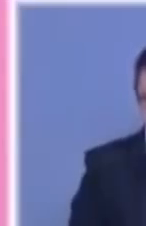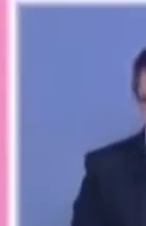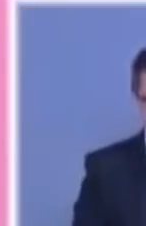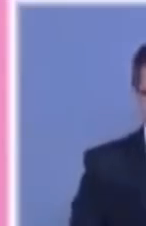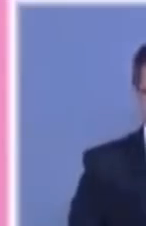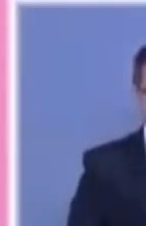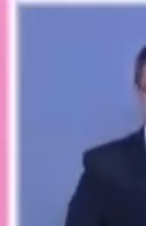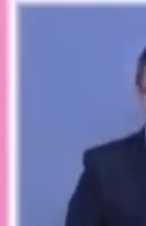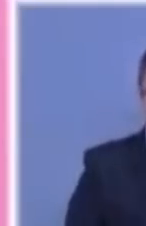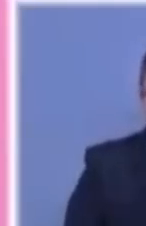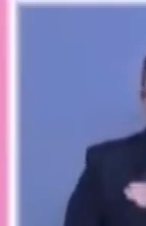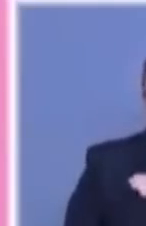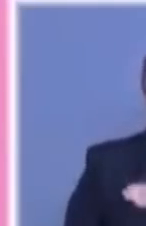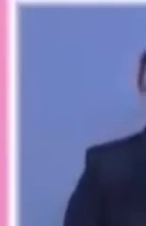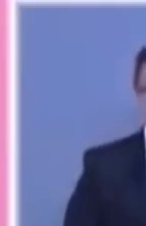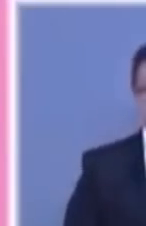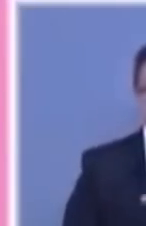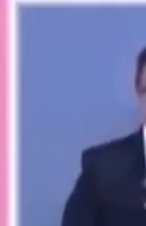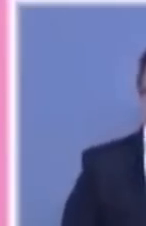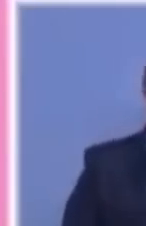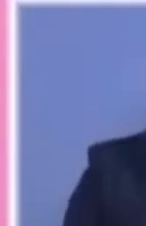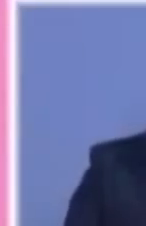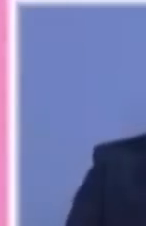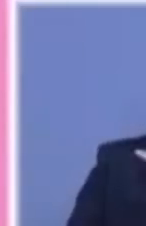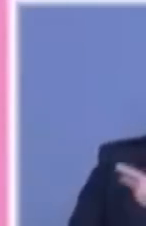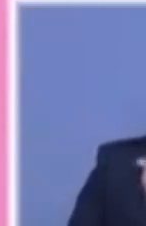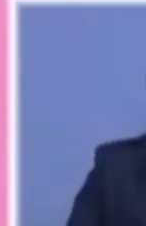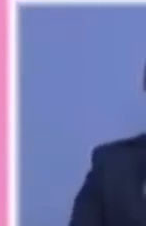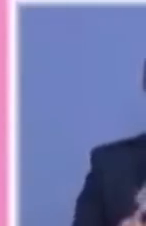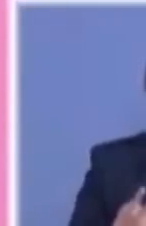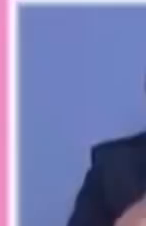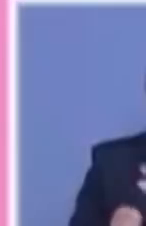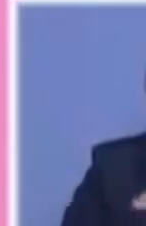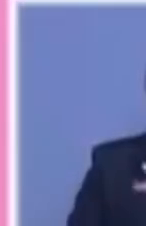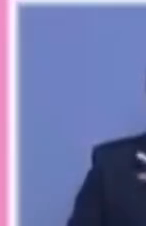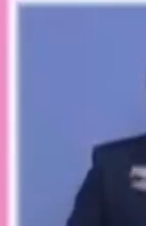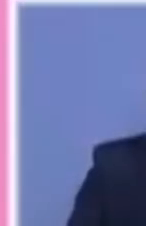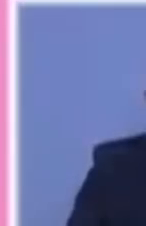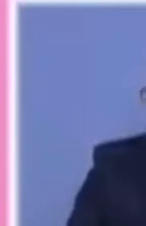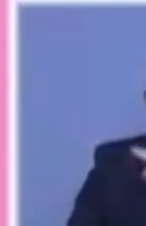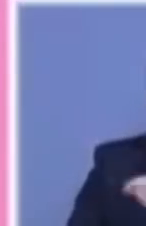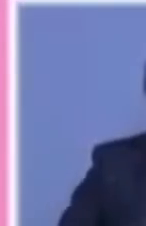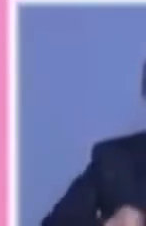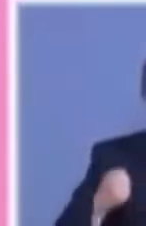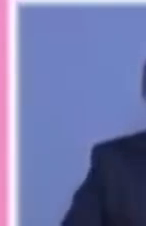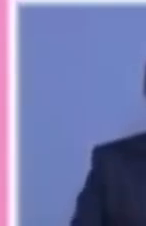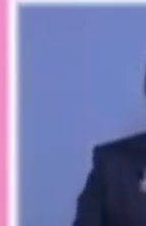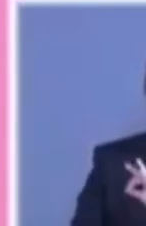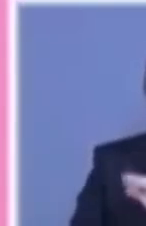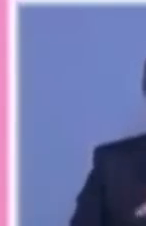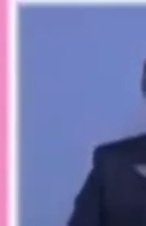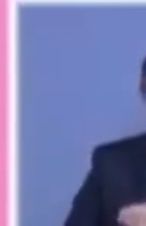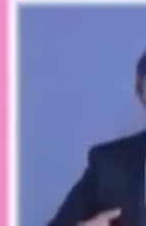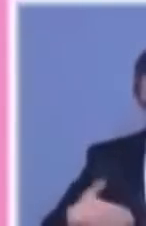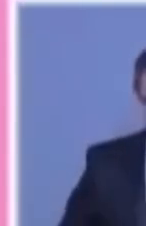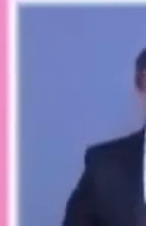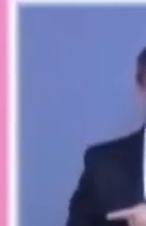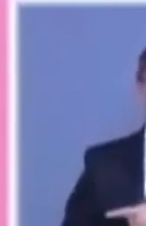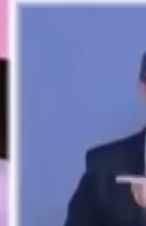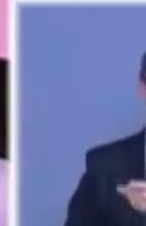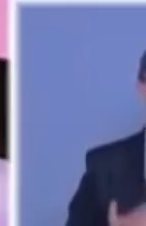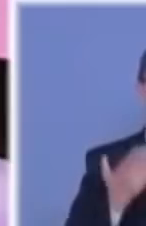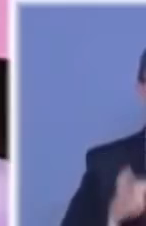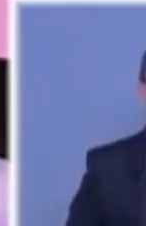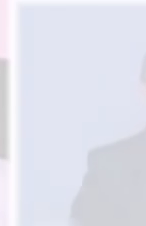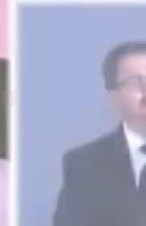presenta el candidato Barbosa. El señor Barbosa no garantiza nada de esto, no es de fiar y no está preparado ni profesional, ni física, ni